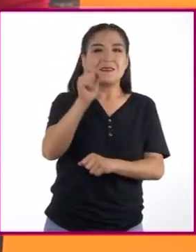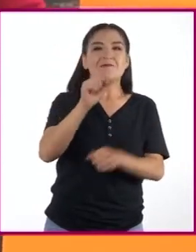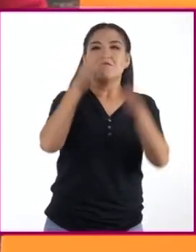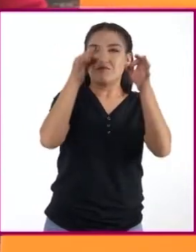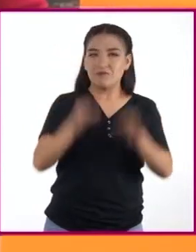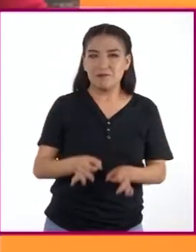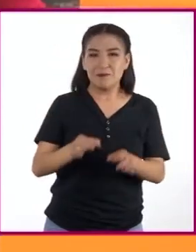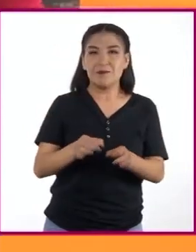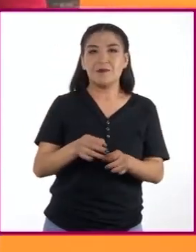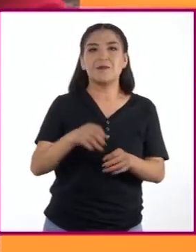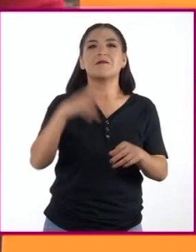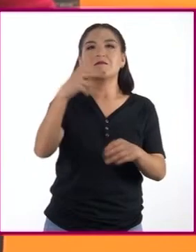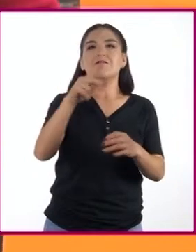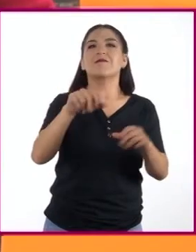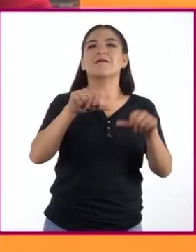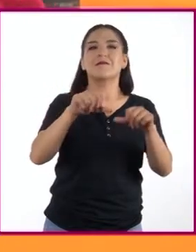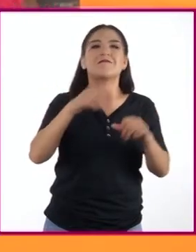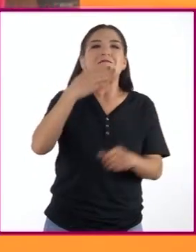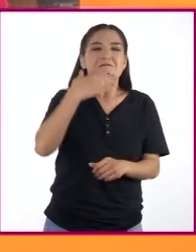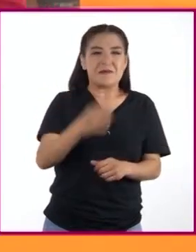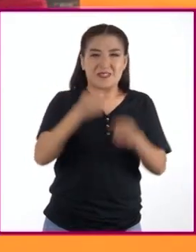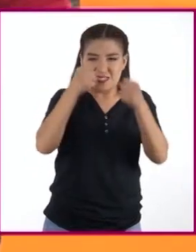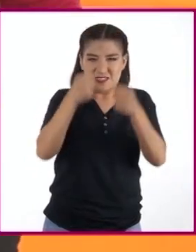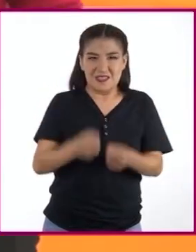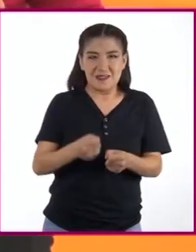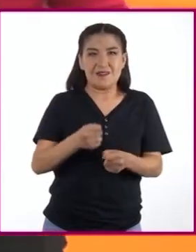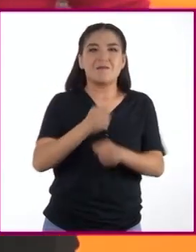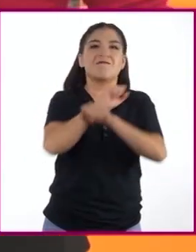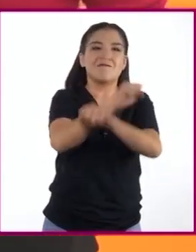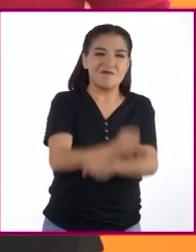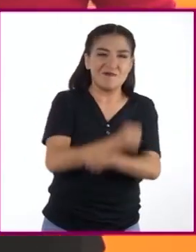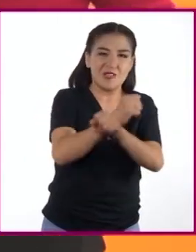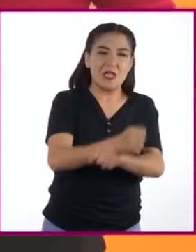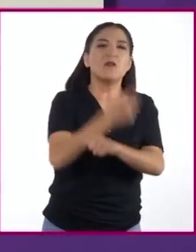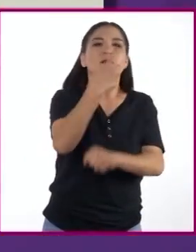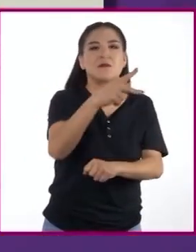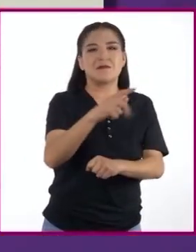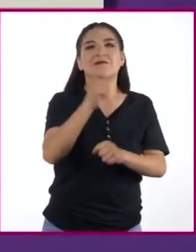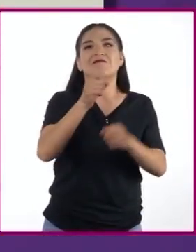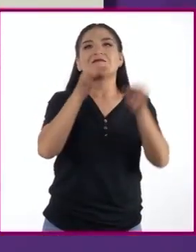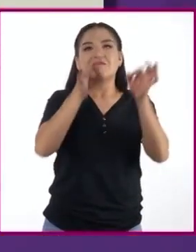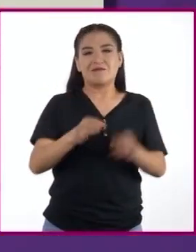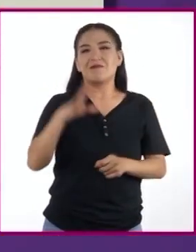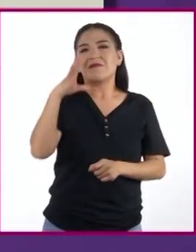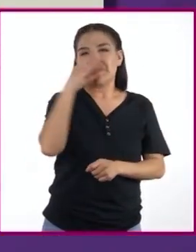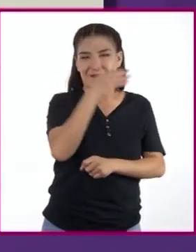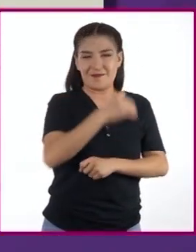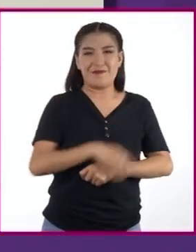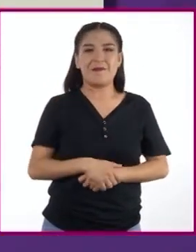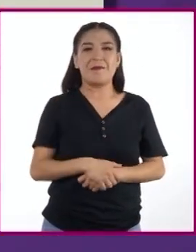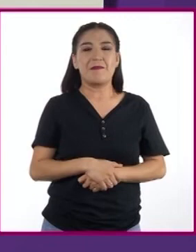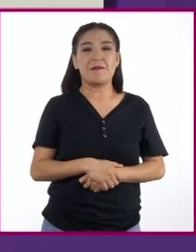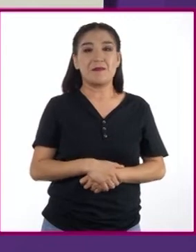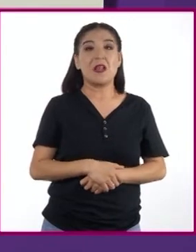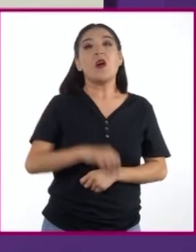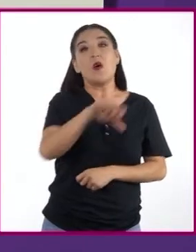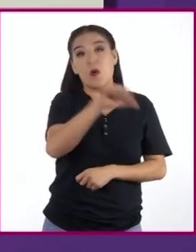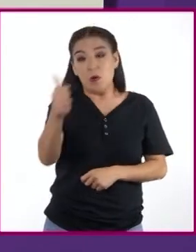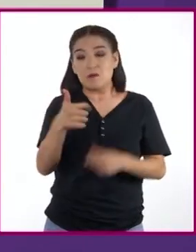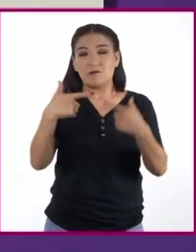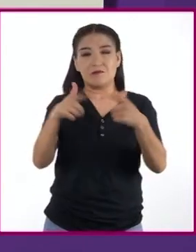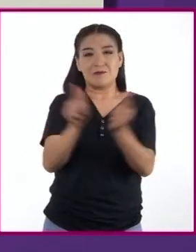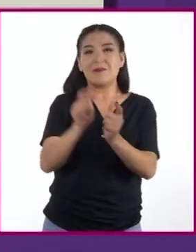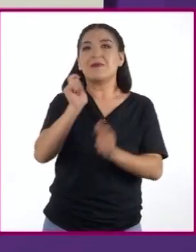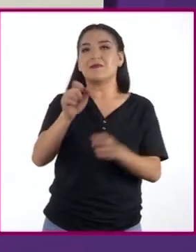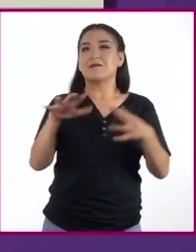estuvo constituida en gran parte por esclavos de origen africano. Así, otro grupo de